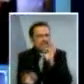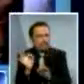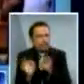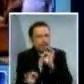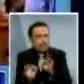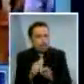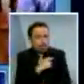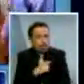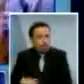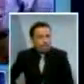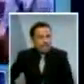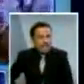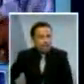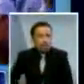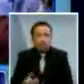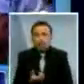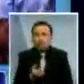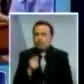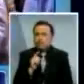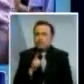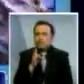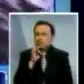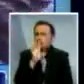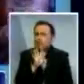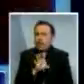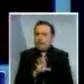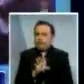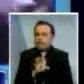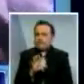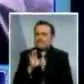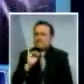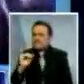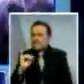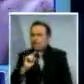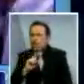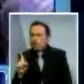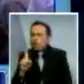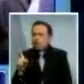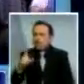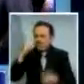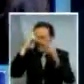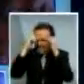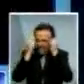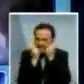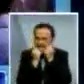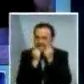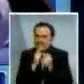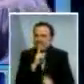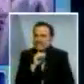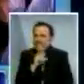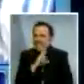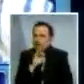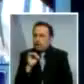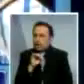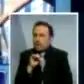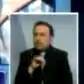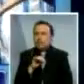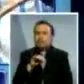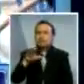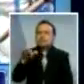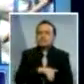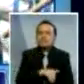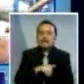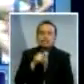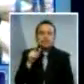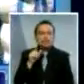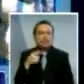los gobiernos no son los que resuelven si un delito es terrorista o no. Los gobiernos invocan la ley antiterrorista, porque como el